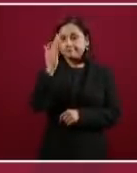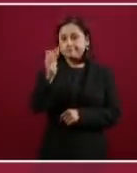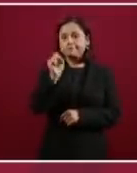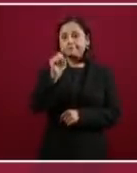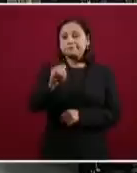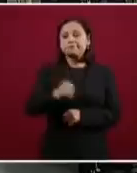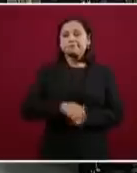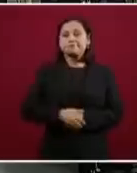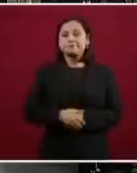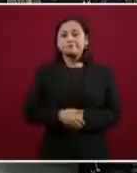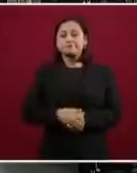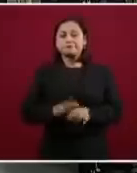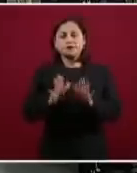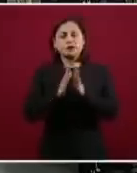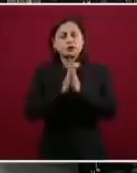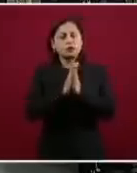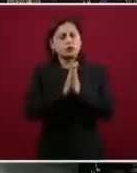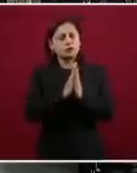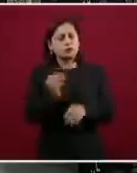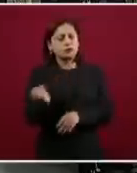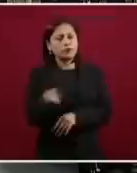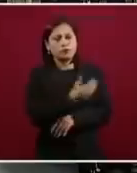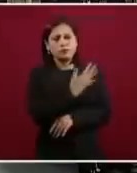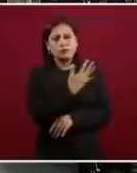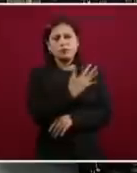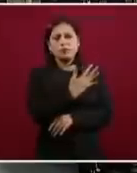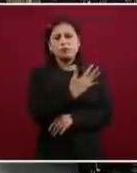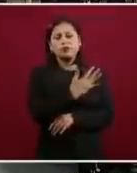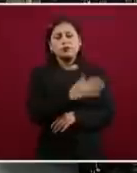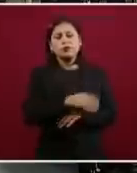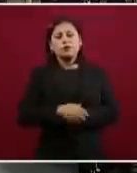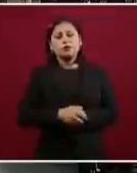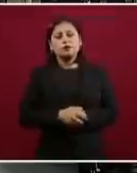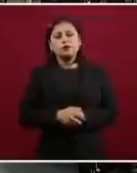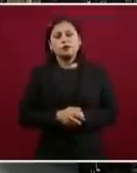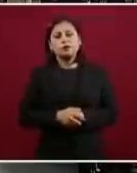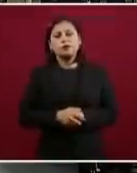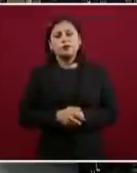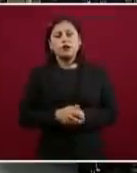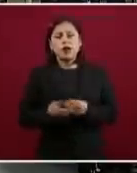A ver si me pones de favor de nuevo el plano.